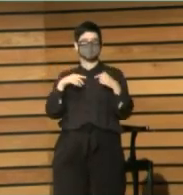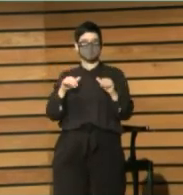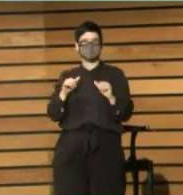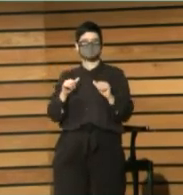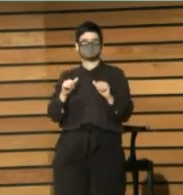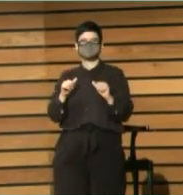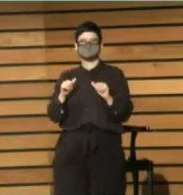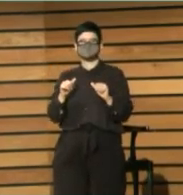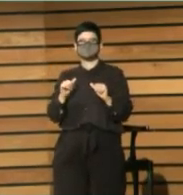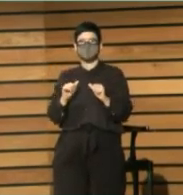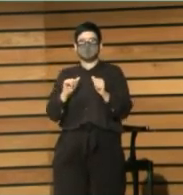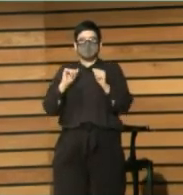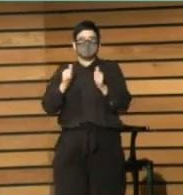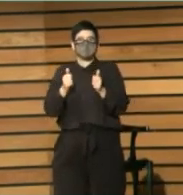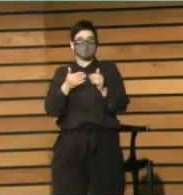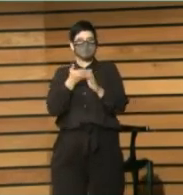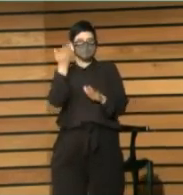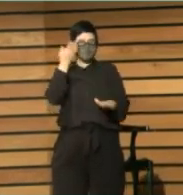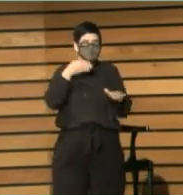que es donde están los libros.